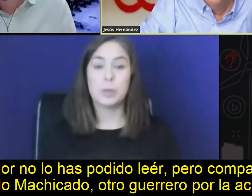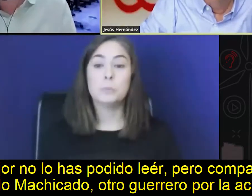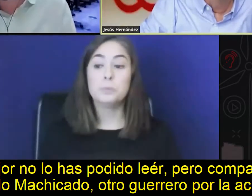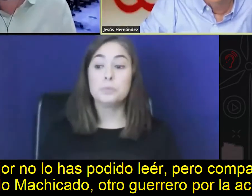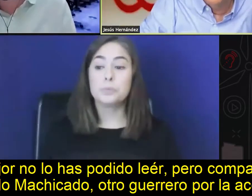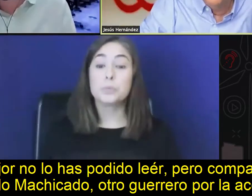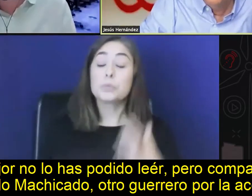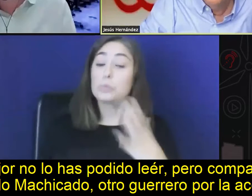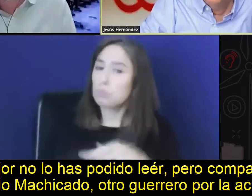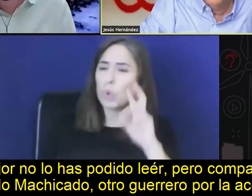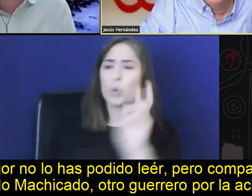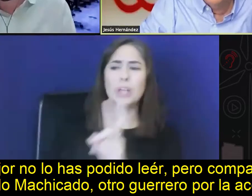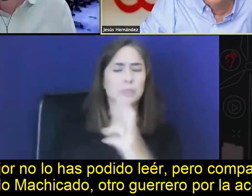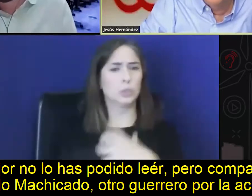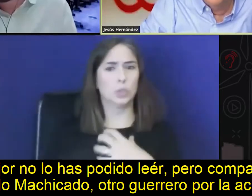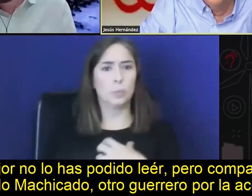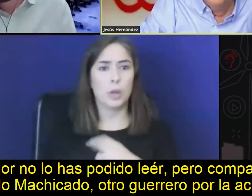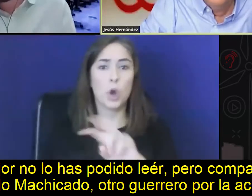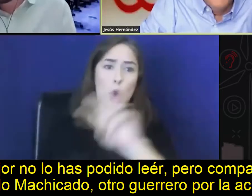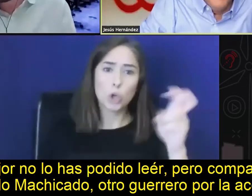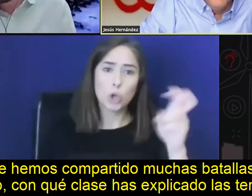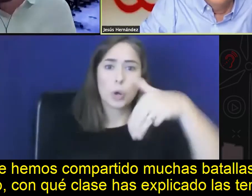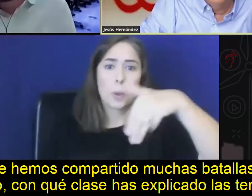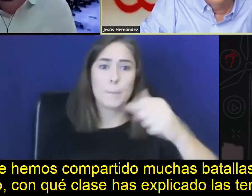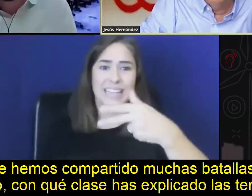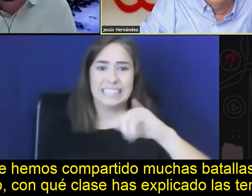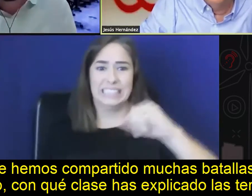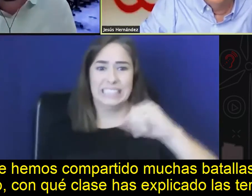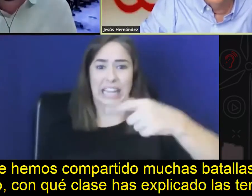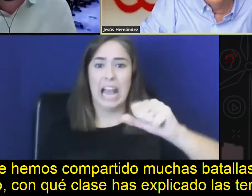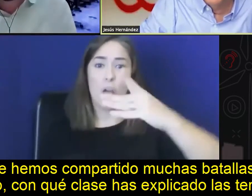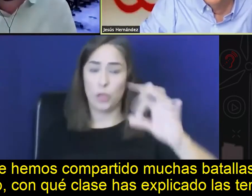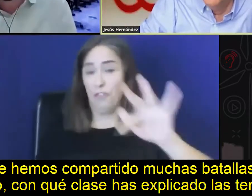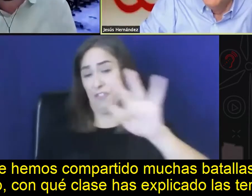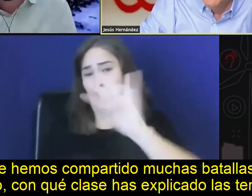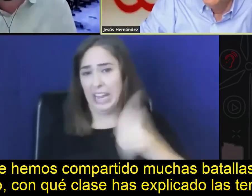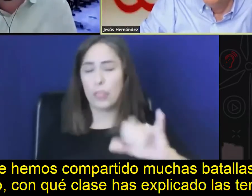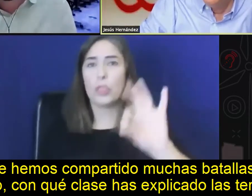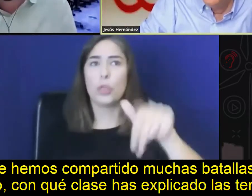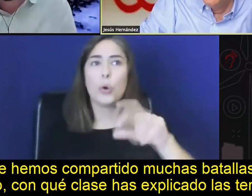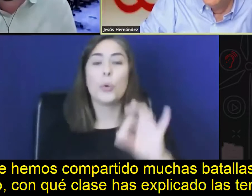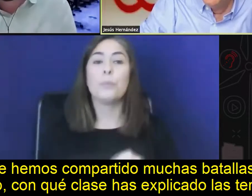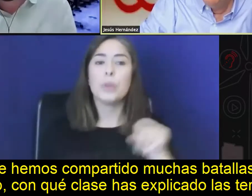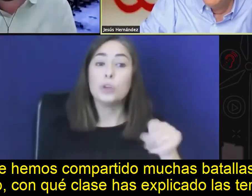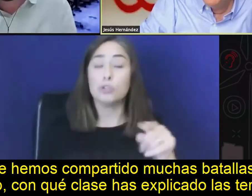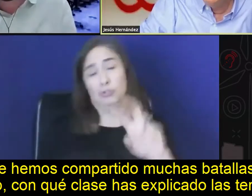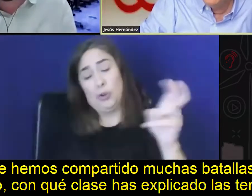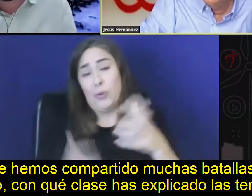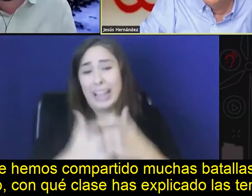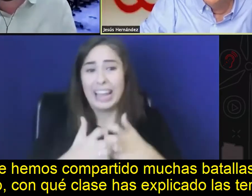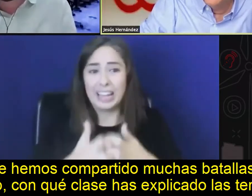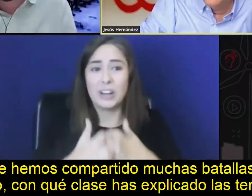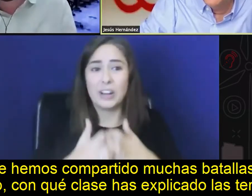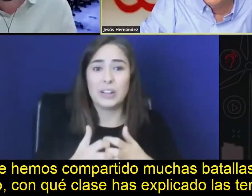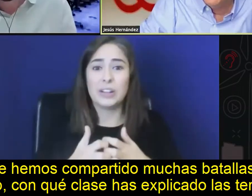Machicado, otro guerrero por la accesibilidad, sí, con el que hemos compartido muchas batallas, y pone Fernando